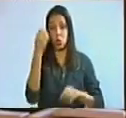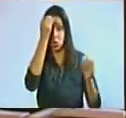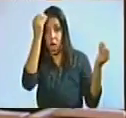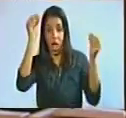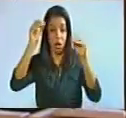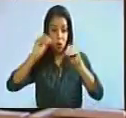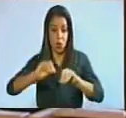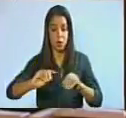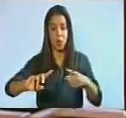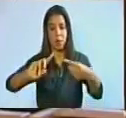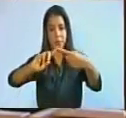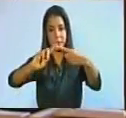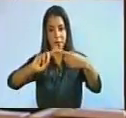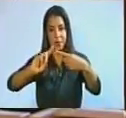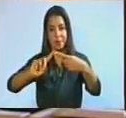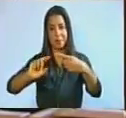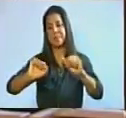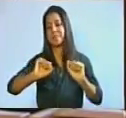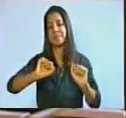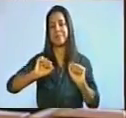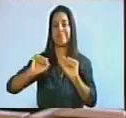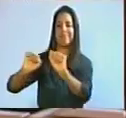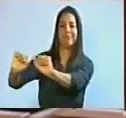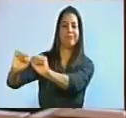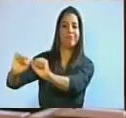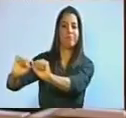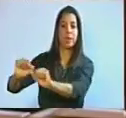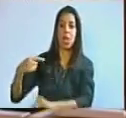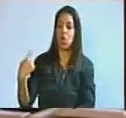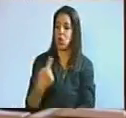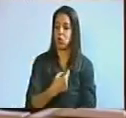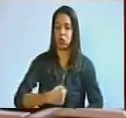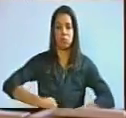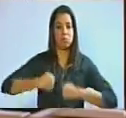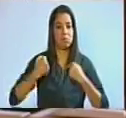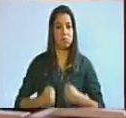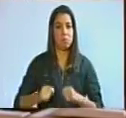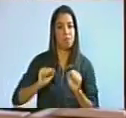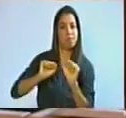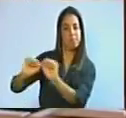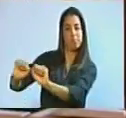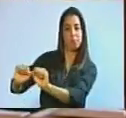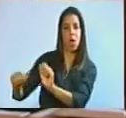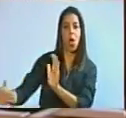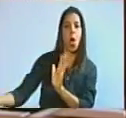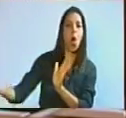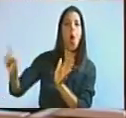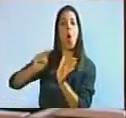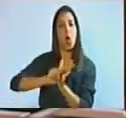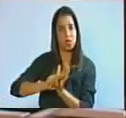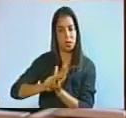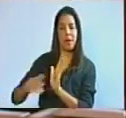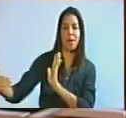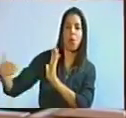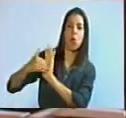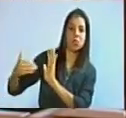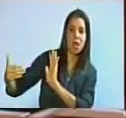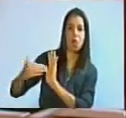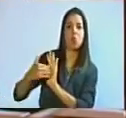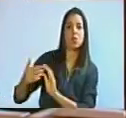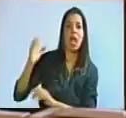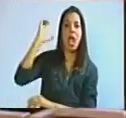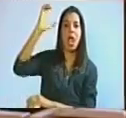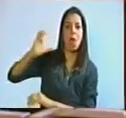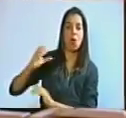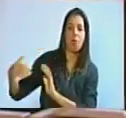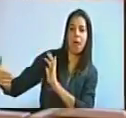Primero, rechazar de manera categórica las nuevas sanciones injerencistas, coercitivas